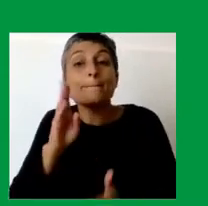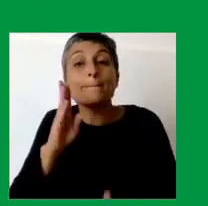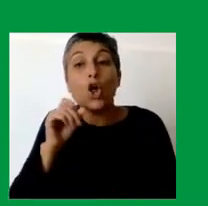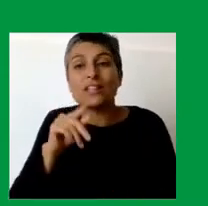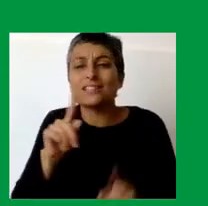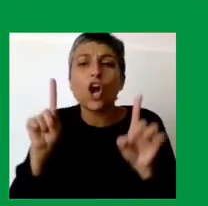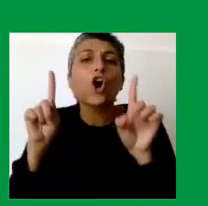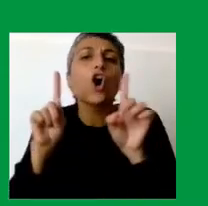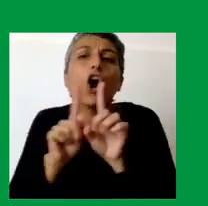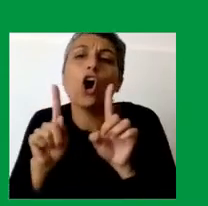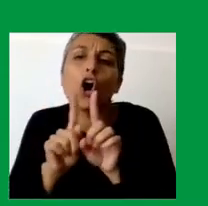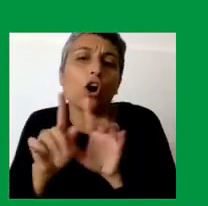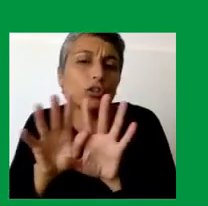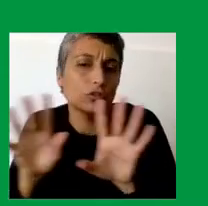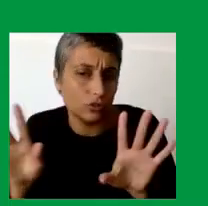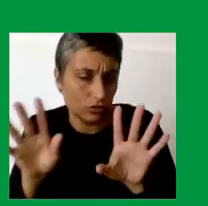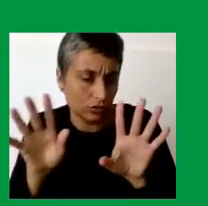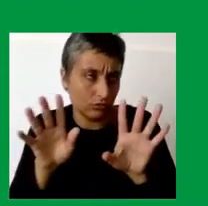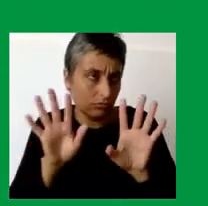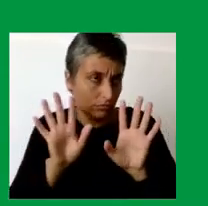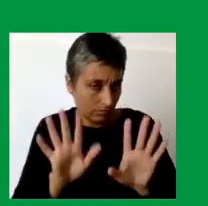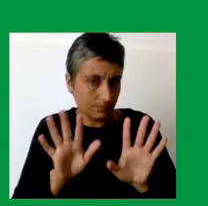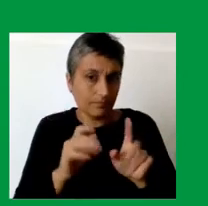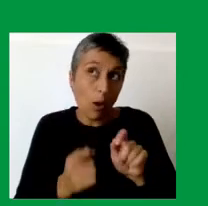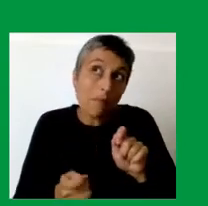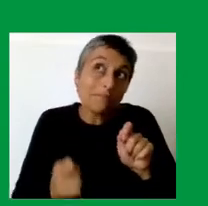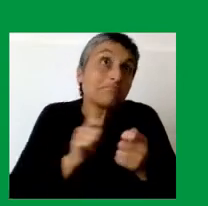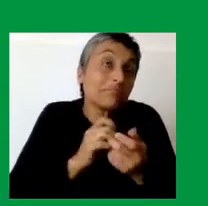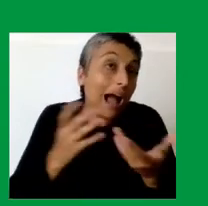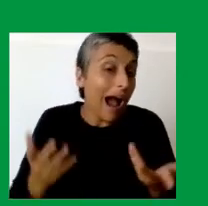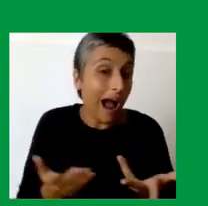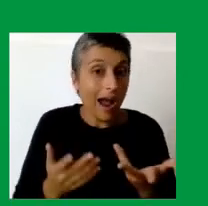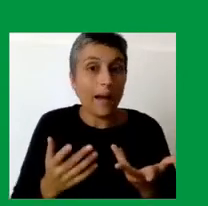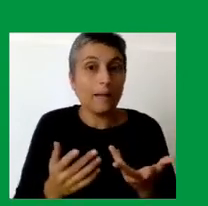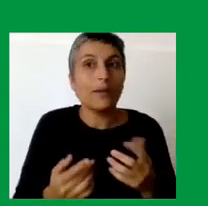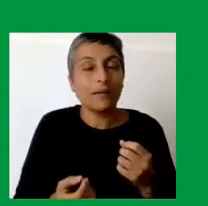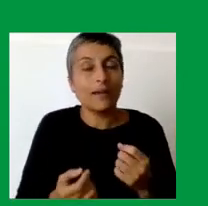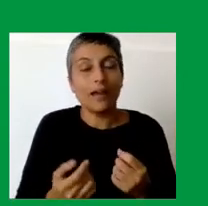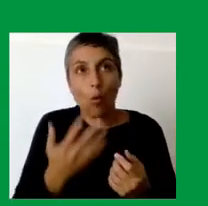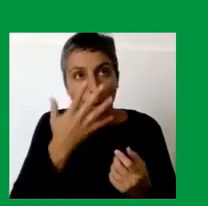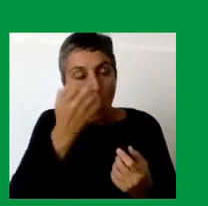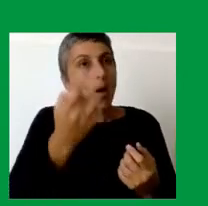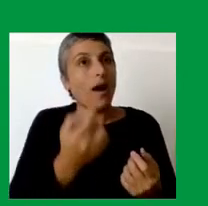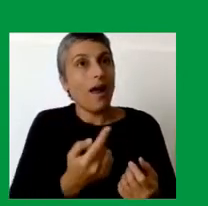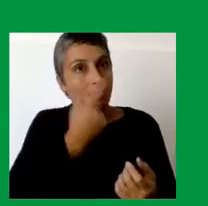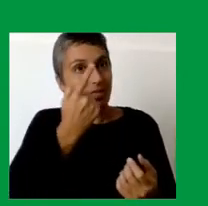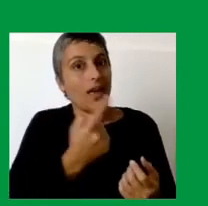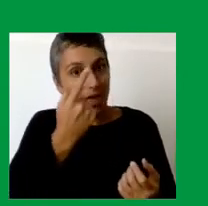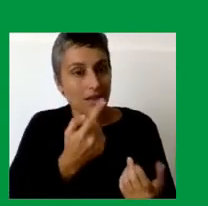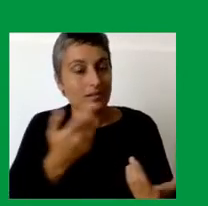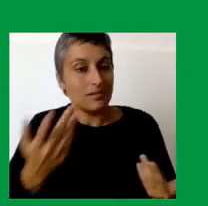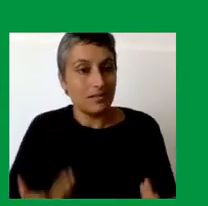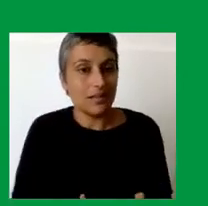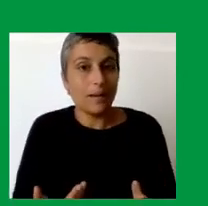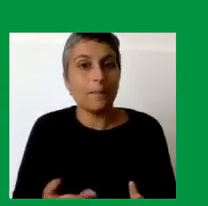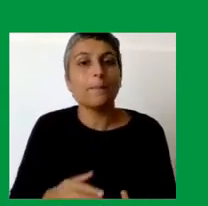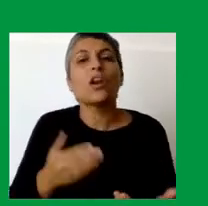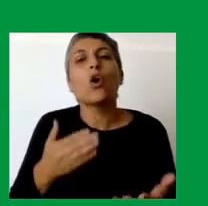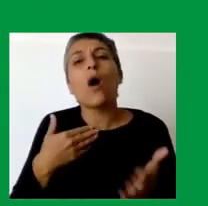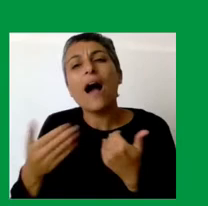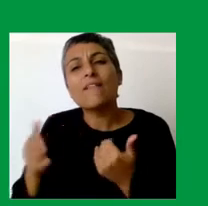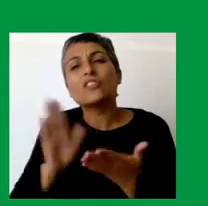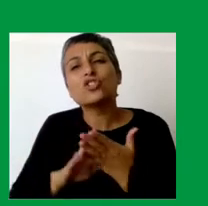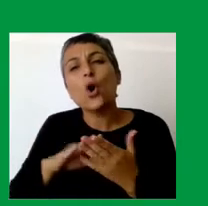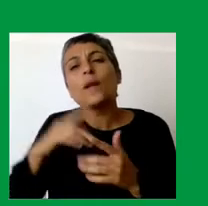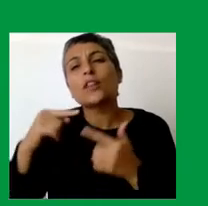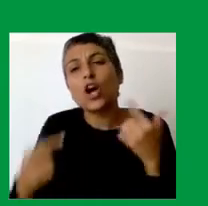¿no? Con alguna vuelta de tuerca, y llamativa, que interpele, es la propia Marie Curie, pero hablando de otras cosas que nunca